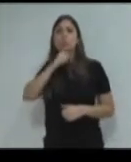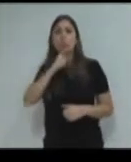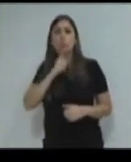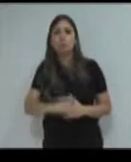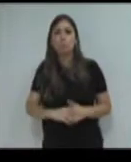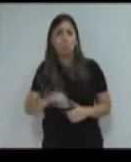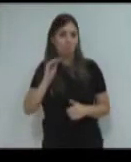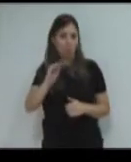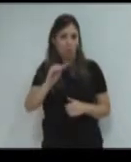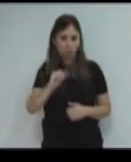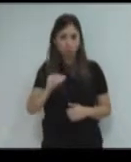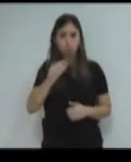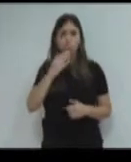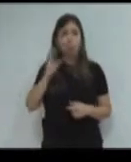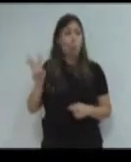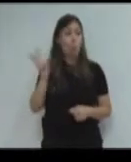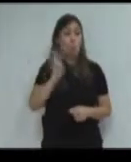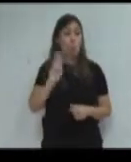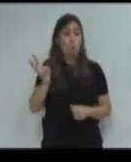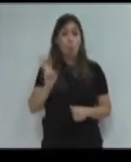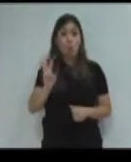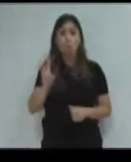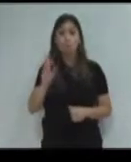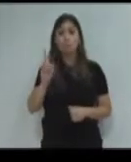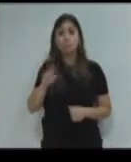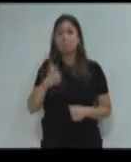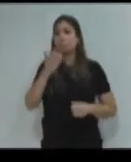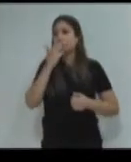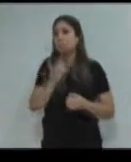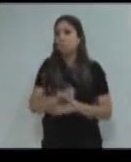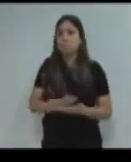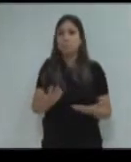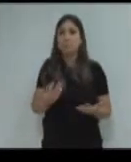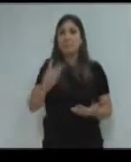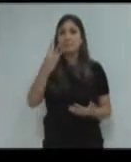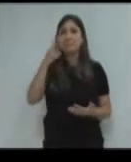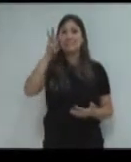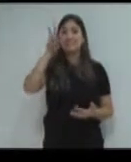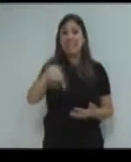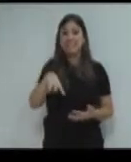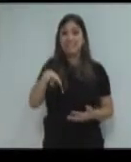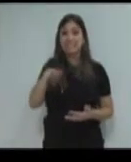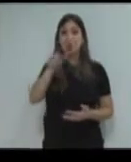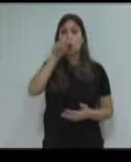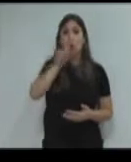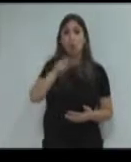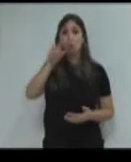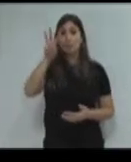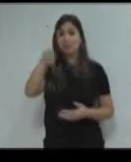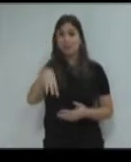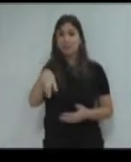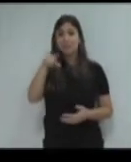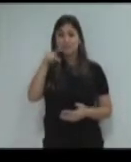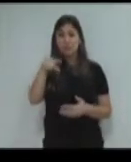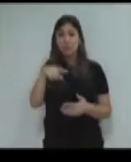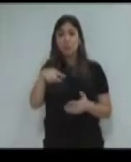problema cuando en el Word se facilita el texto, por ejemplo, eso, en 3 columnas o en 2 columnas? ¿Eso el lector lo interpreta